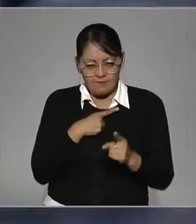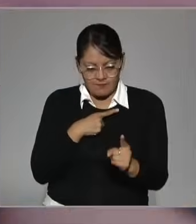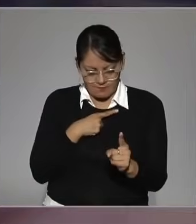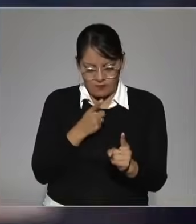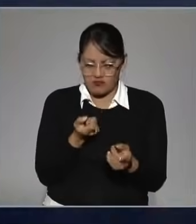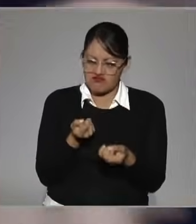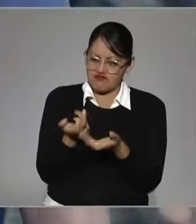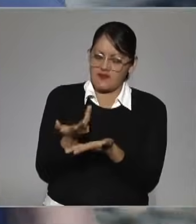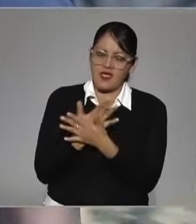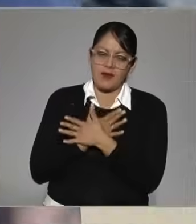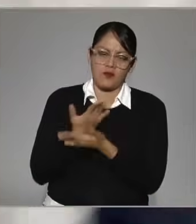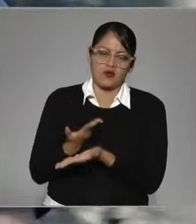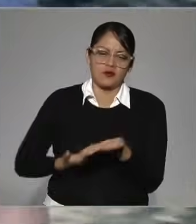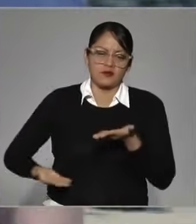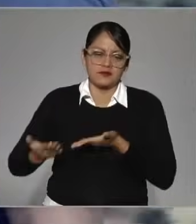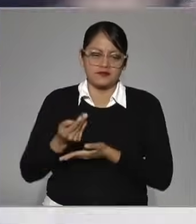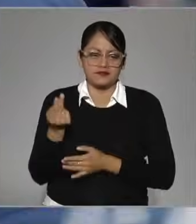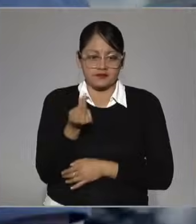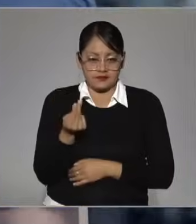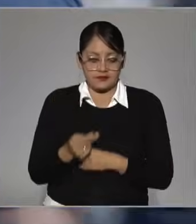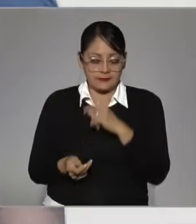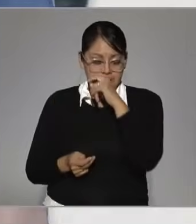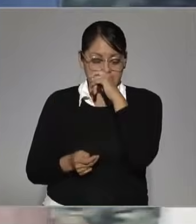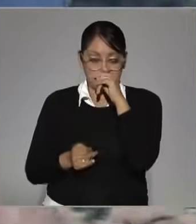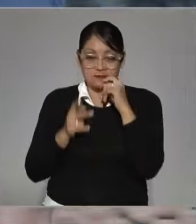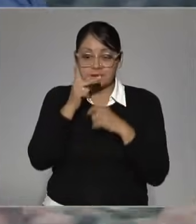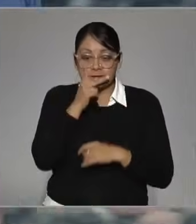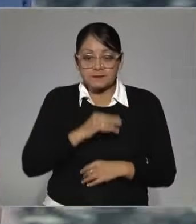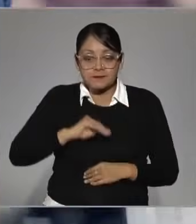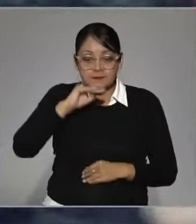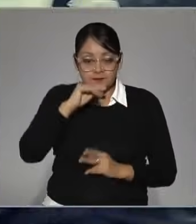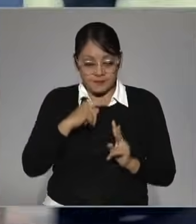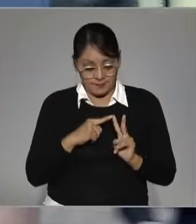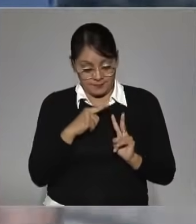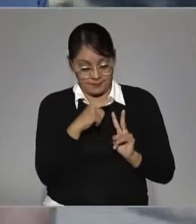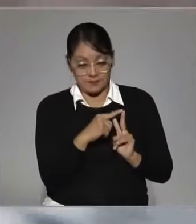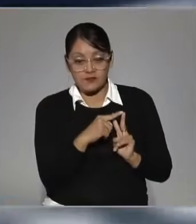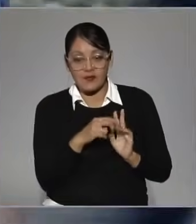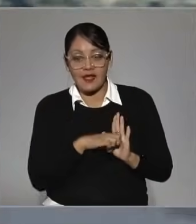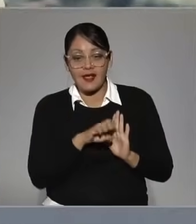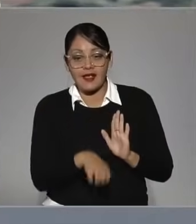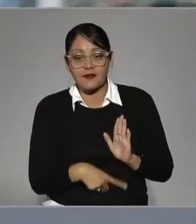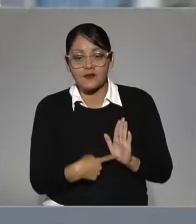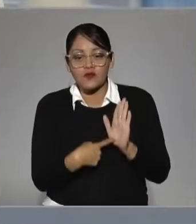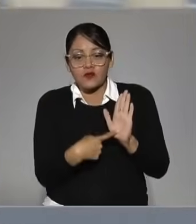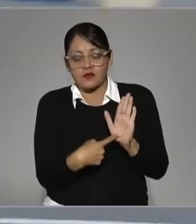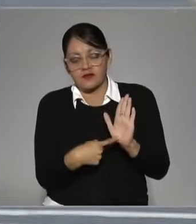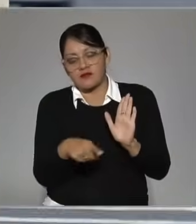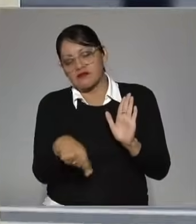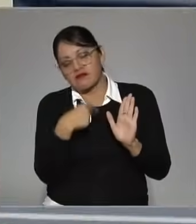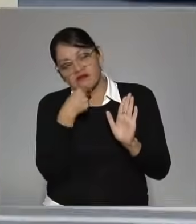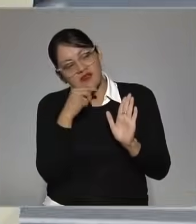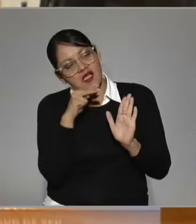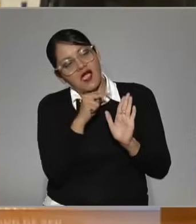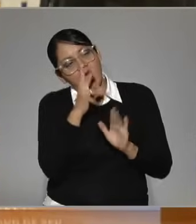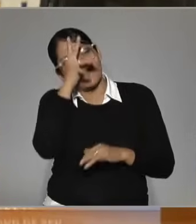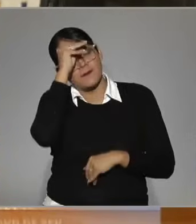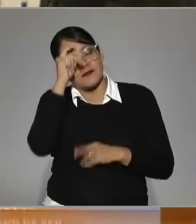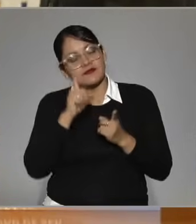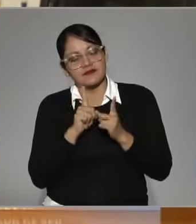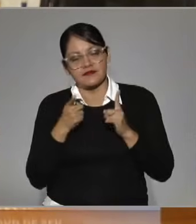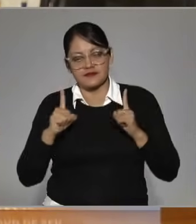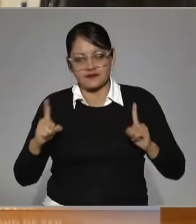amor. Los papás invitan con su ejemplo a desarrollar los dones humanos. Entonces, en la medida